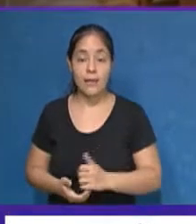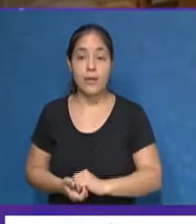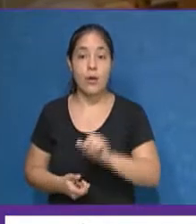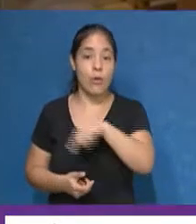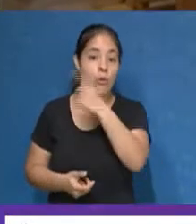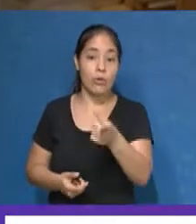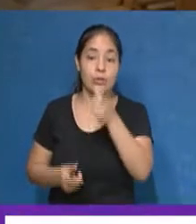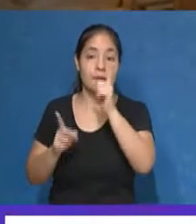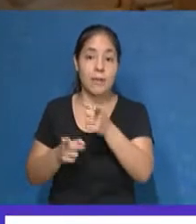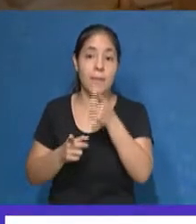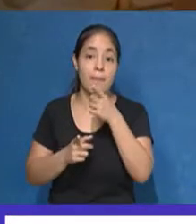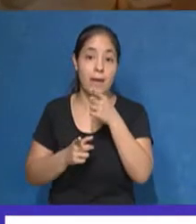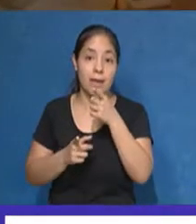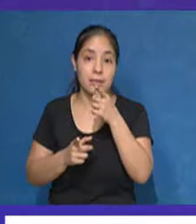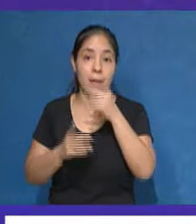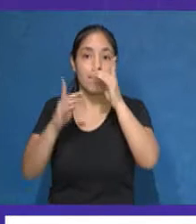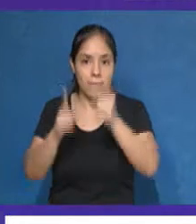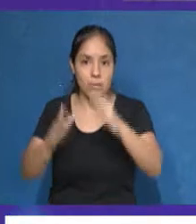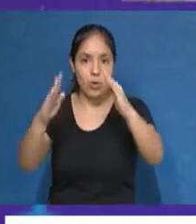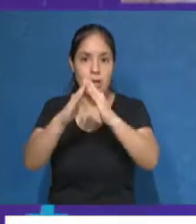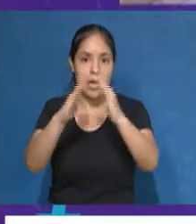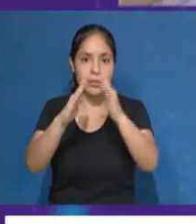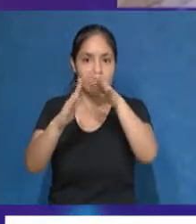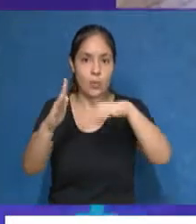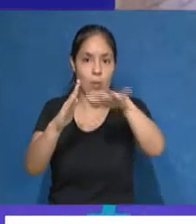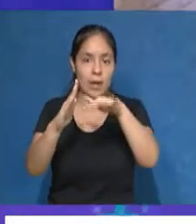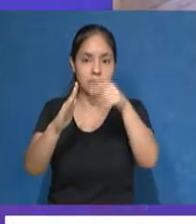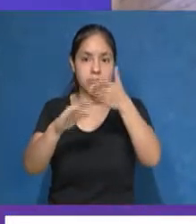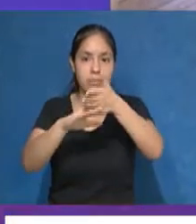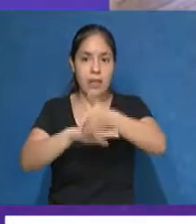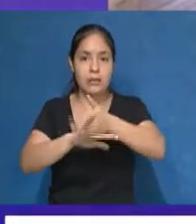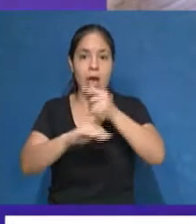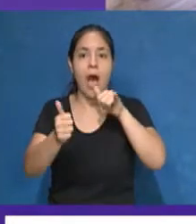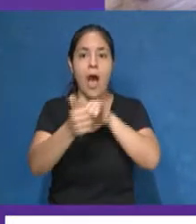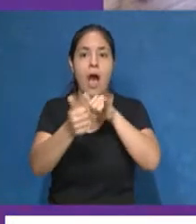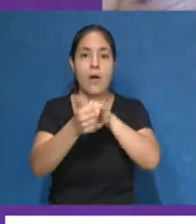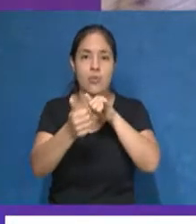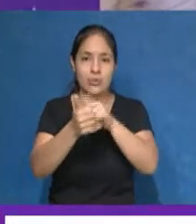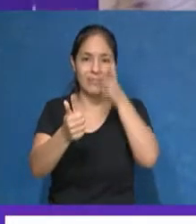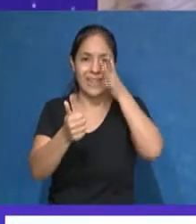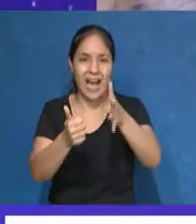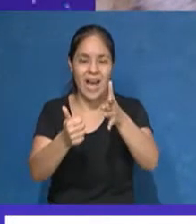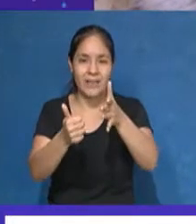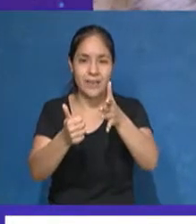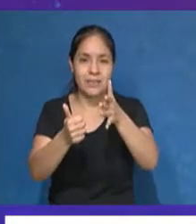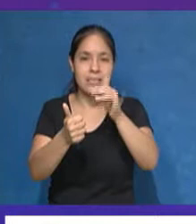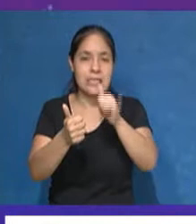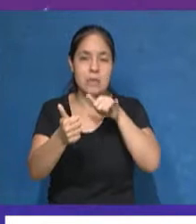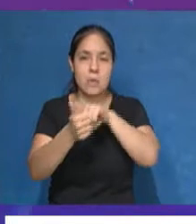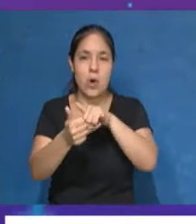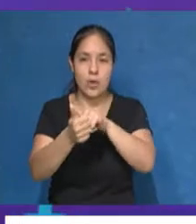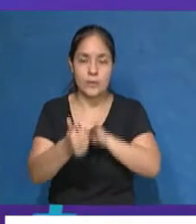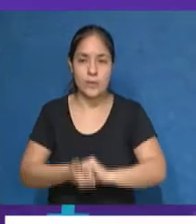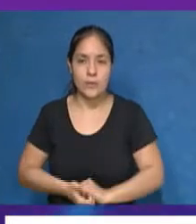en otro escenario, esto es en el monasterio, tal como decías vos, Daniela, con un abuso sexual agravado ya con acceso carnal